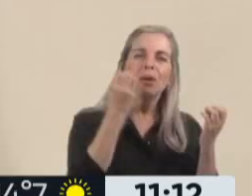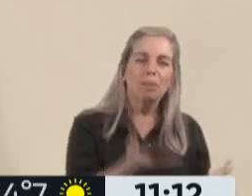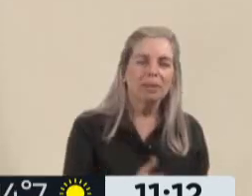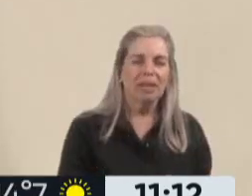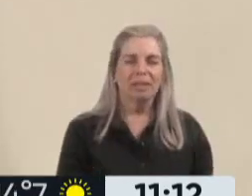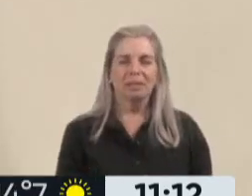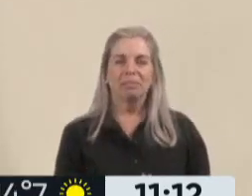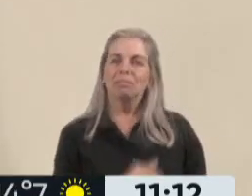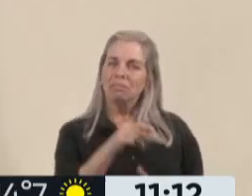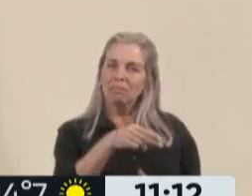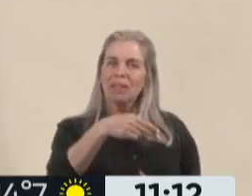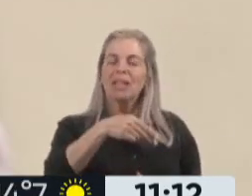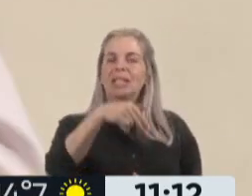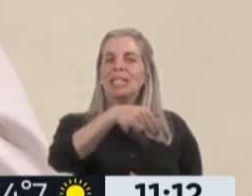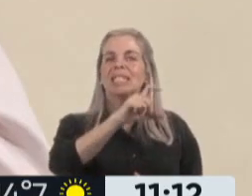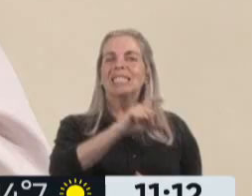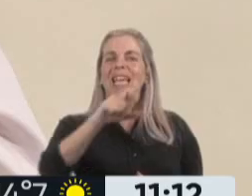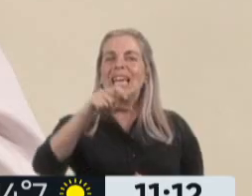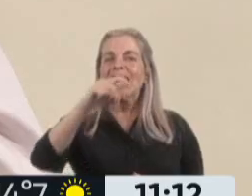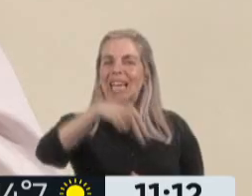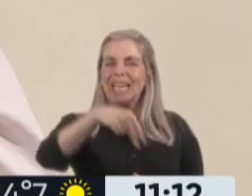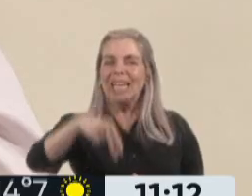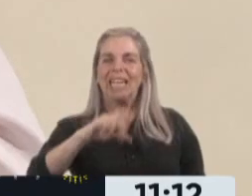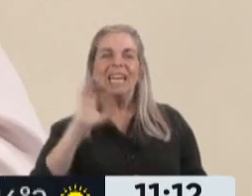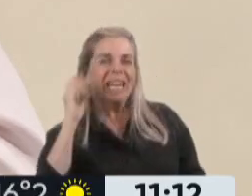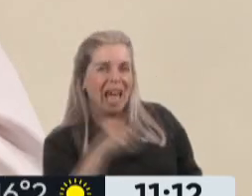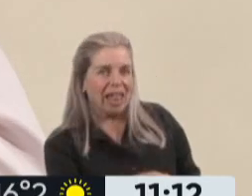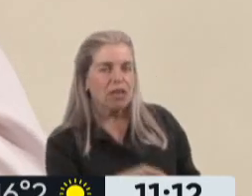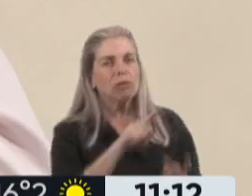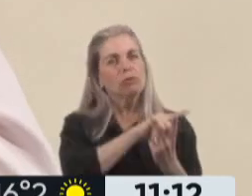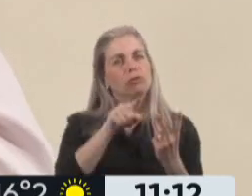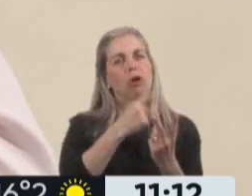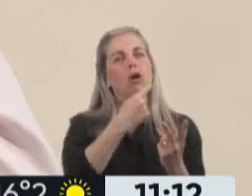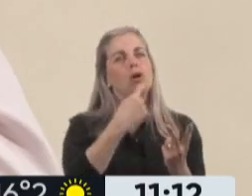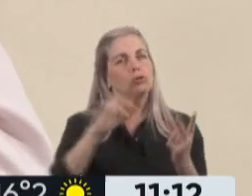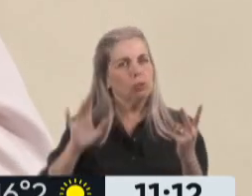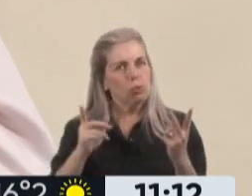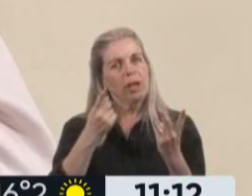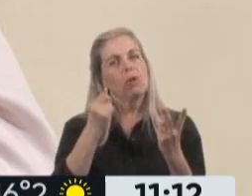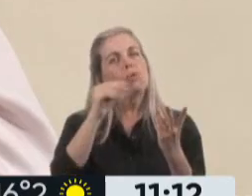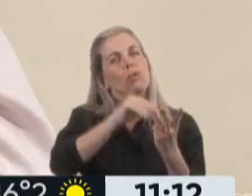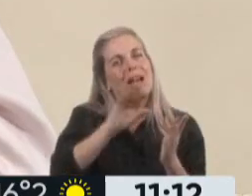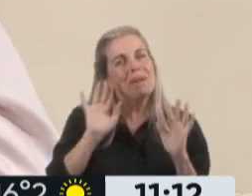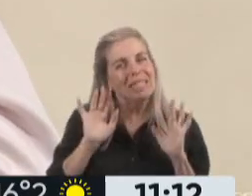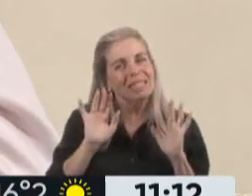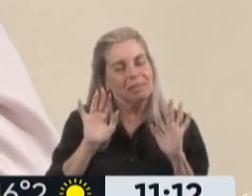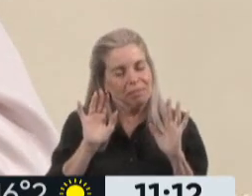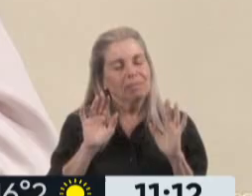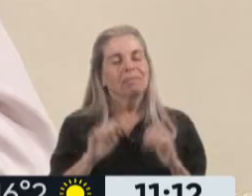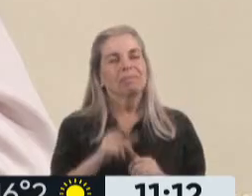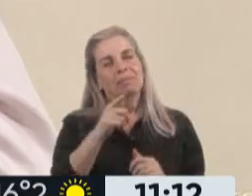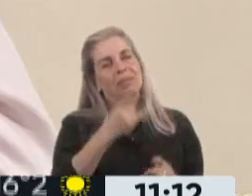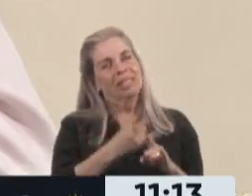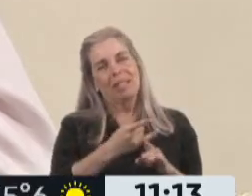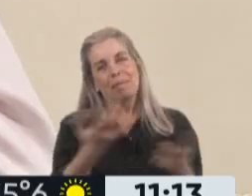bien. Nicolás Gallardo, de CNN Radio. Tenía dos consultas, pero me surgió una repregunta, con lo cual voy a abusar de su habitual generosidad conmigo. No